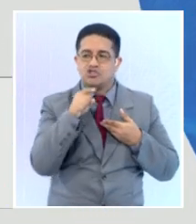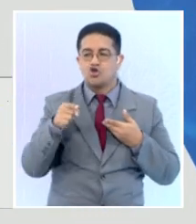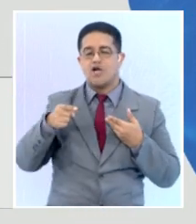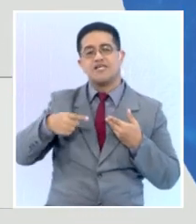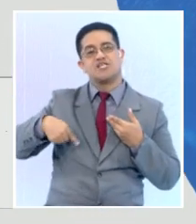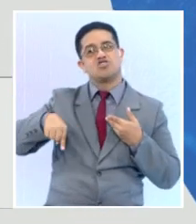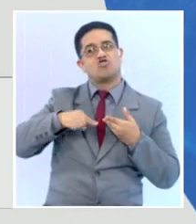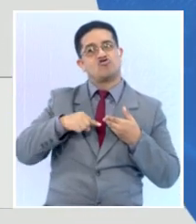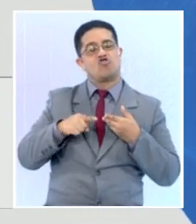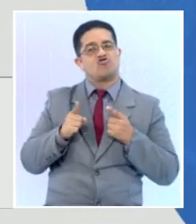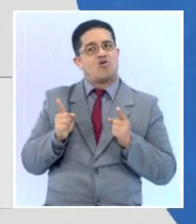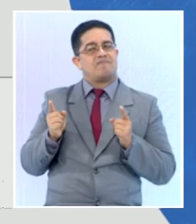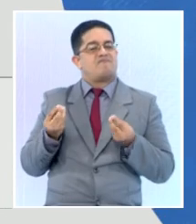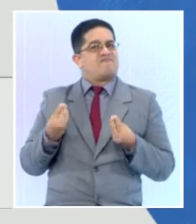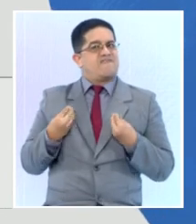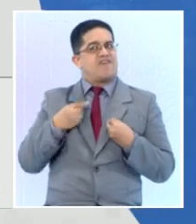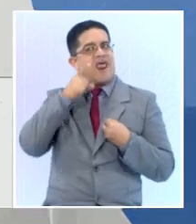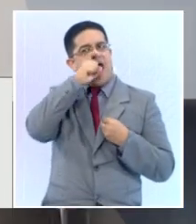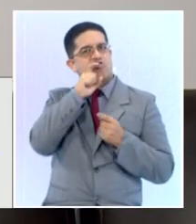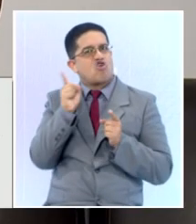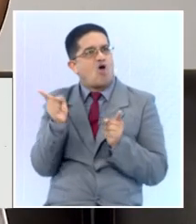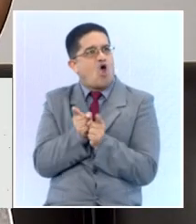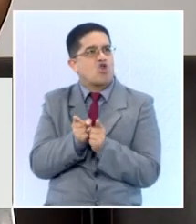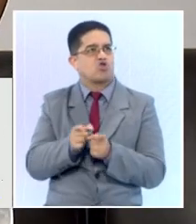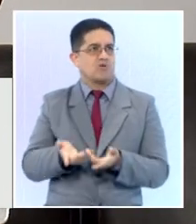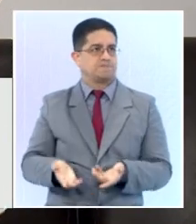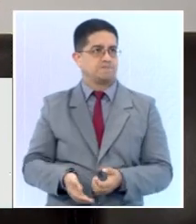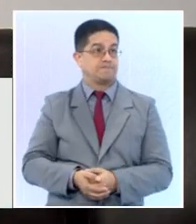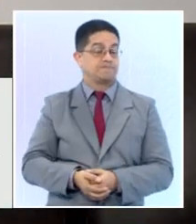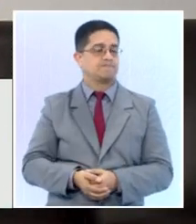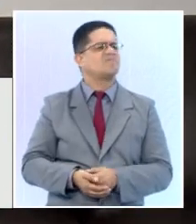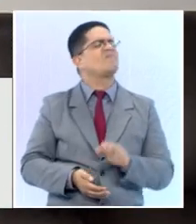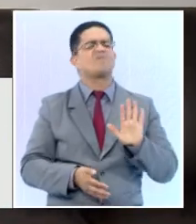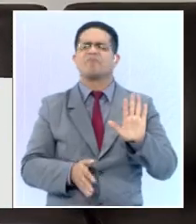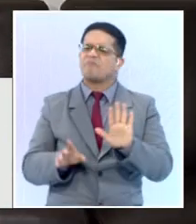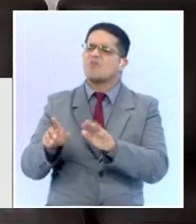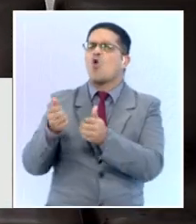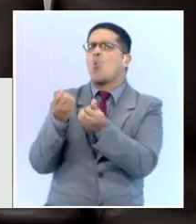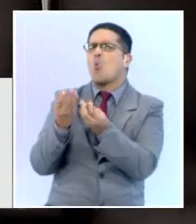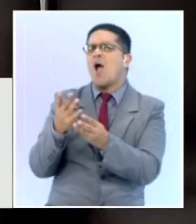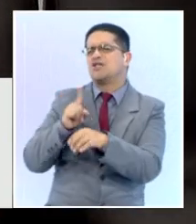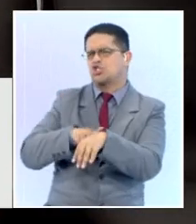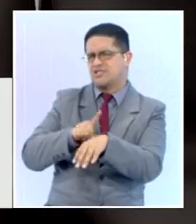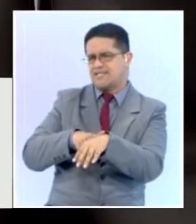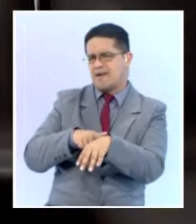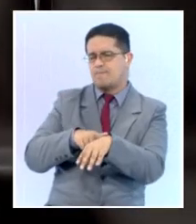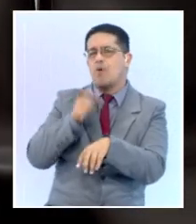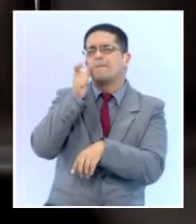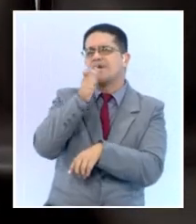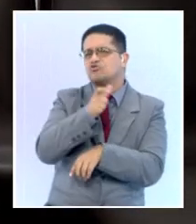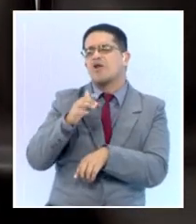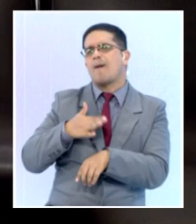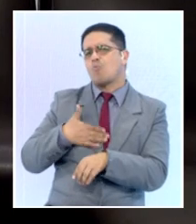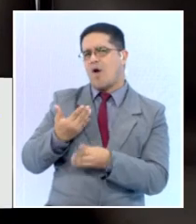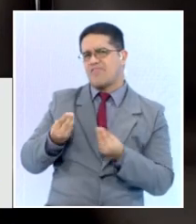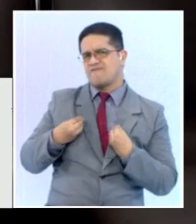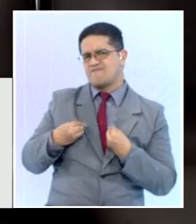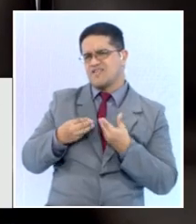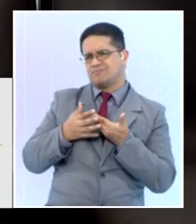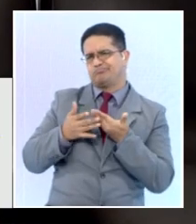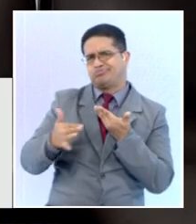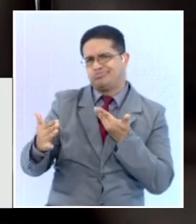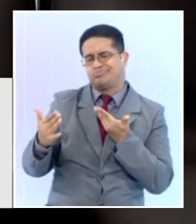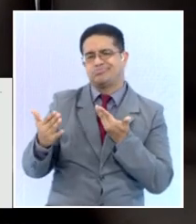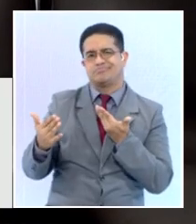tener una vida un poco más corta Cuándo podemos decir que una persona es longeva y quisiera que nos ayudara quizás a entender esto porque